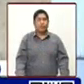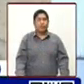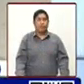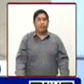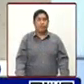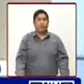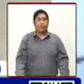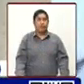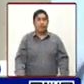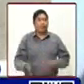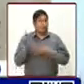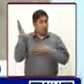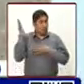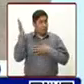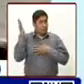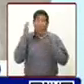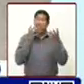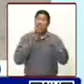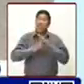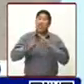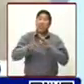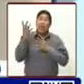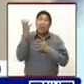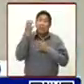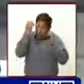No quiere volver, no por eso,